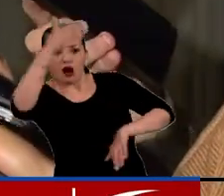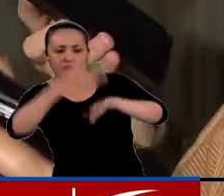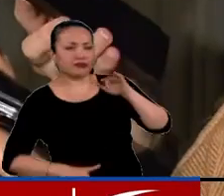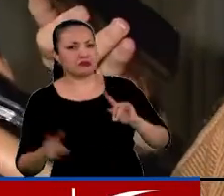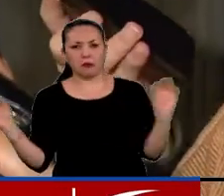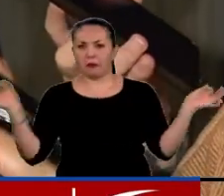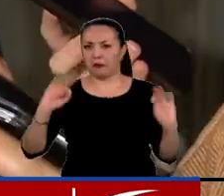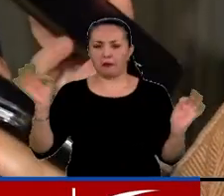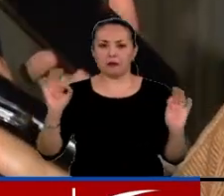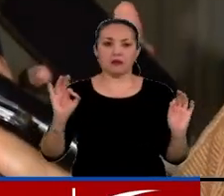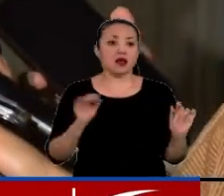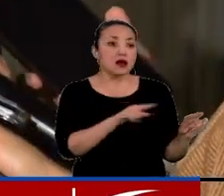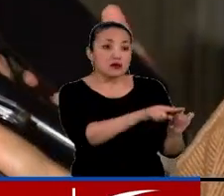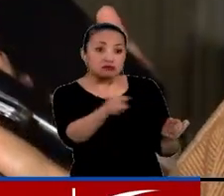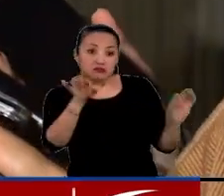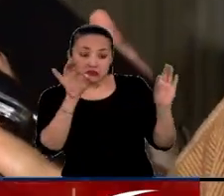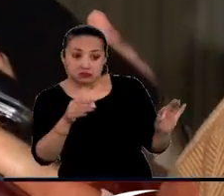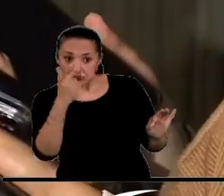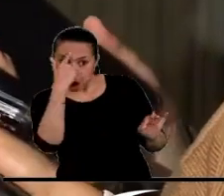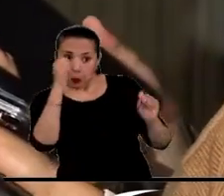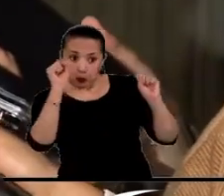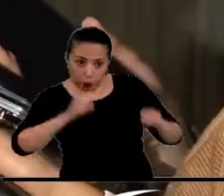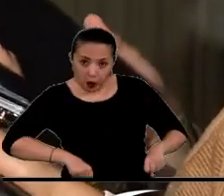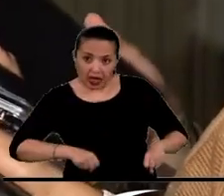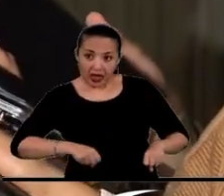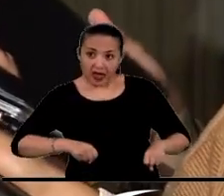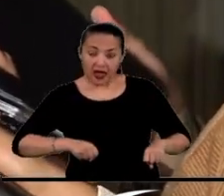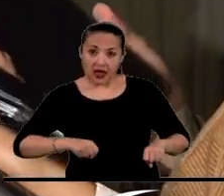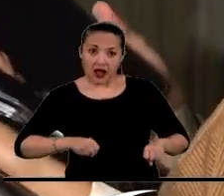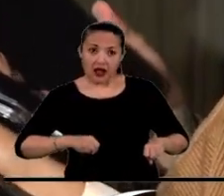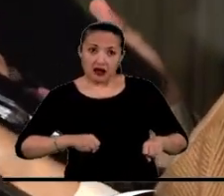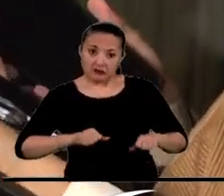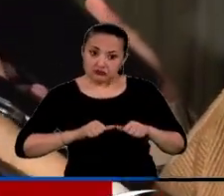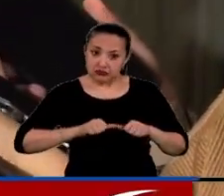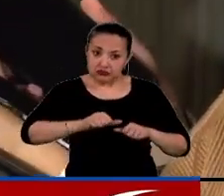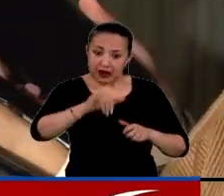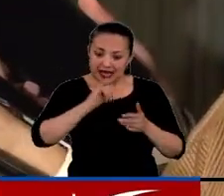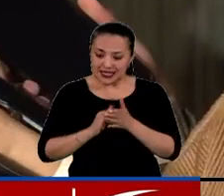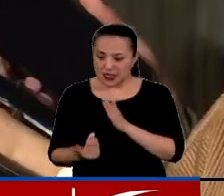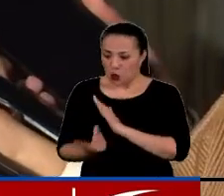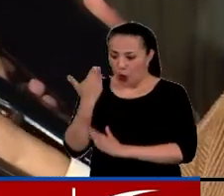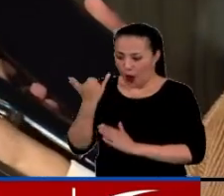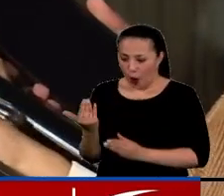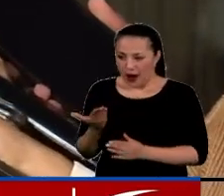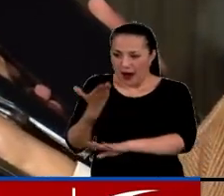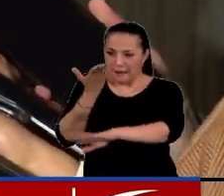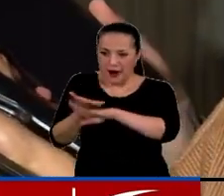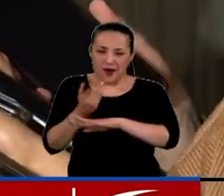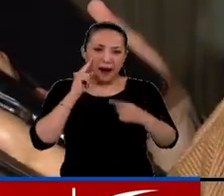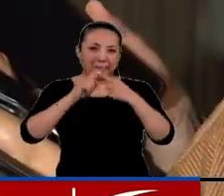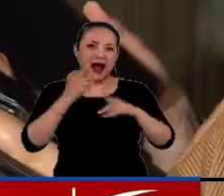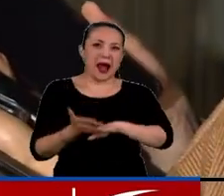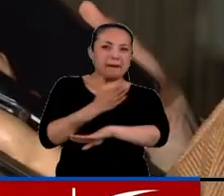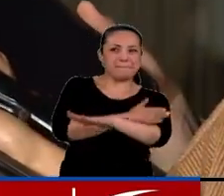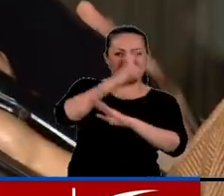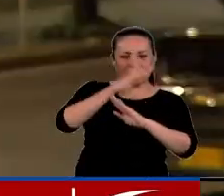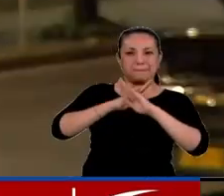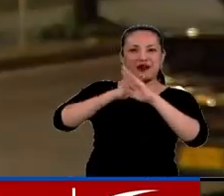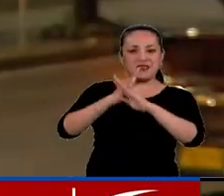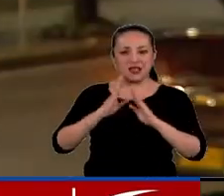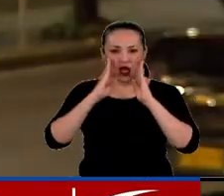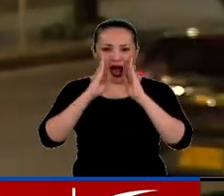se acondicionen y crean que pueden convivir dentro del nuevo sistema de prevención y de atención